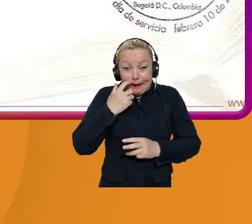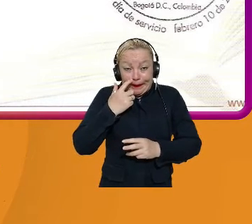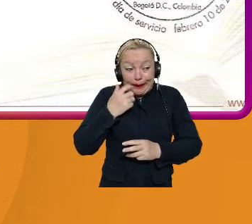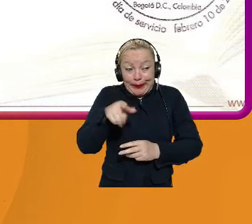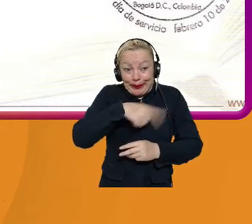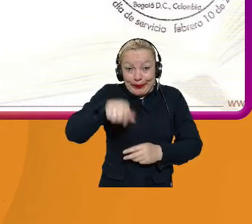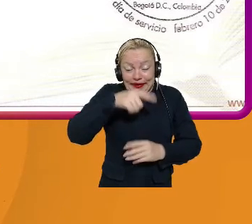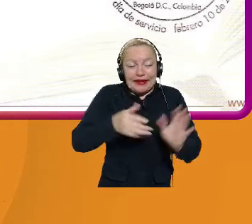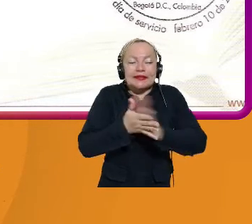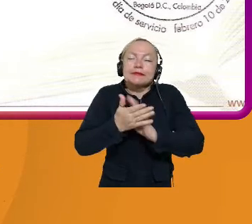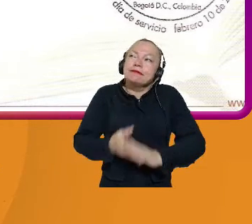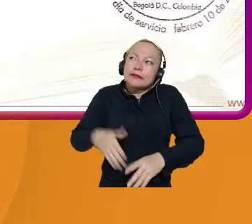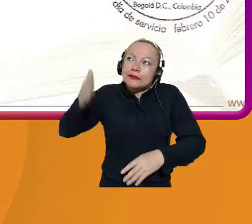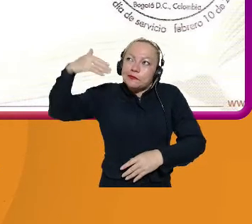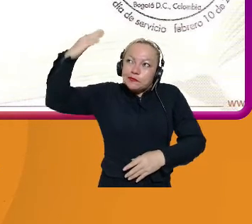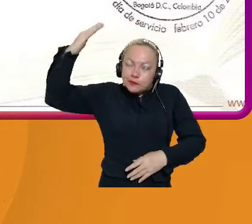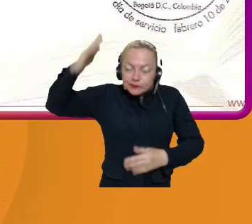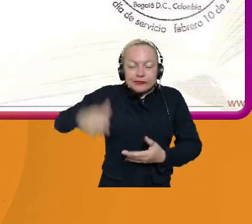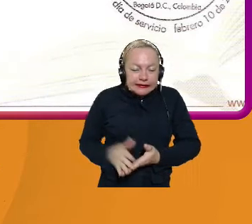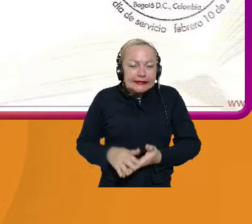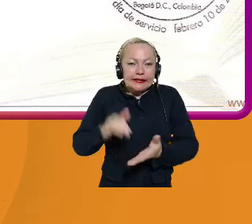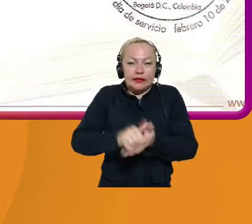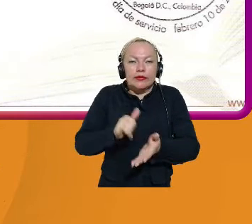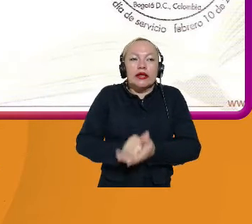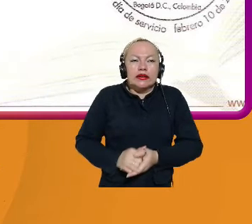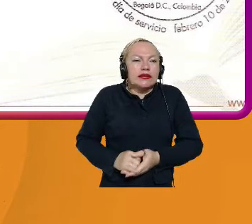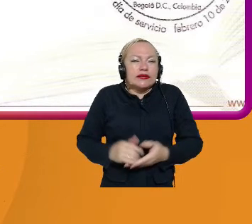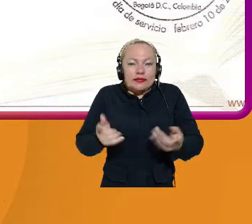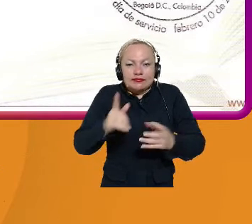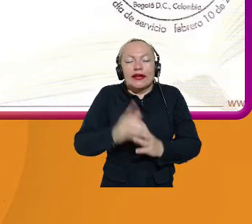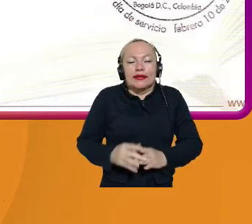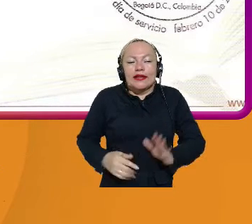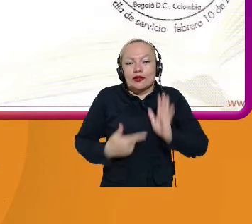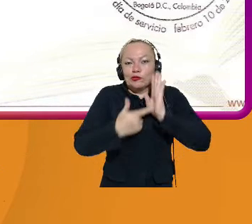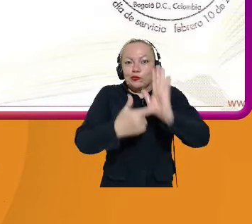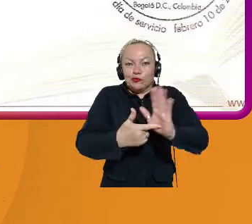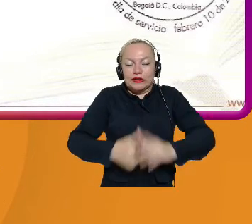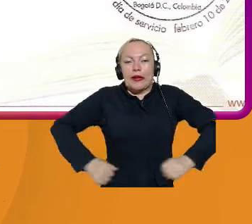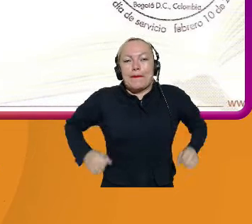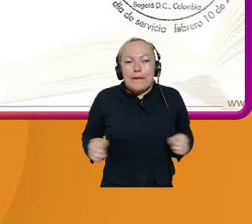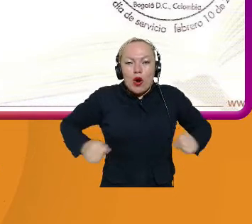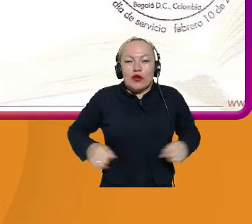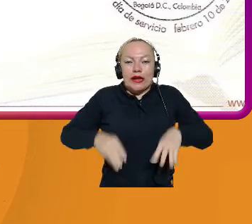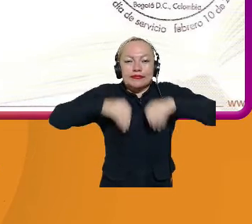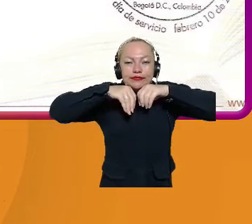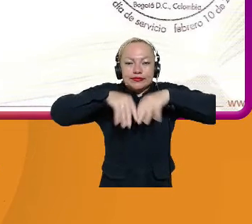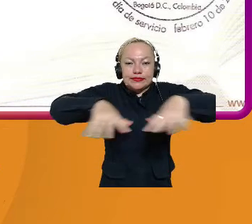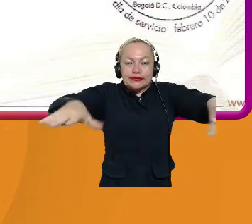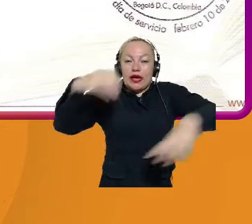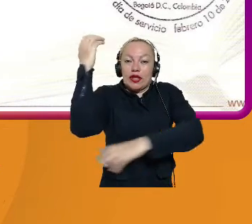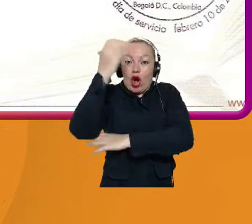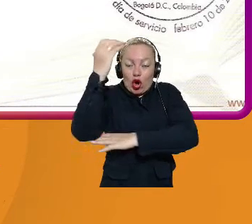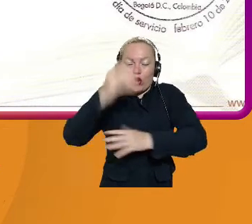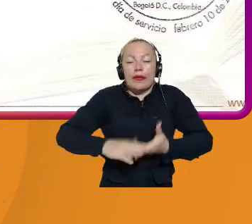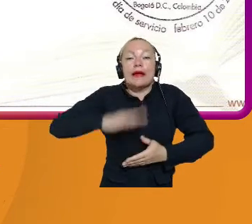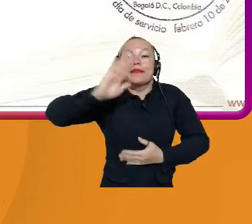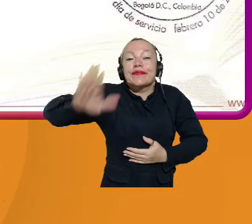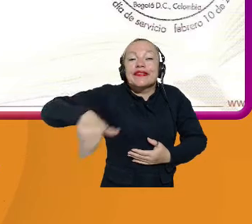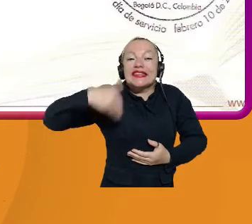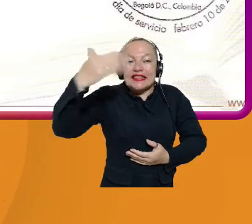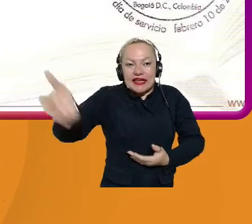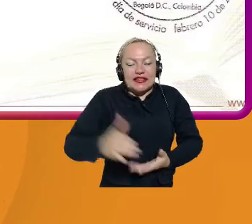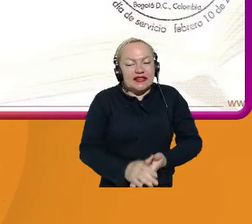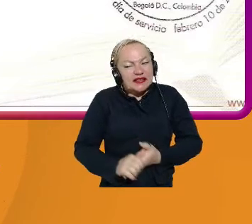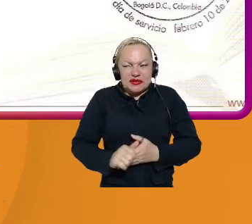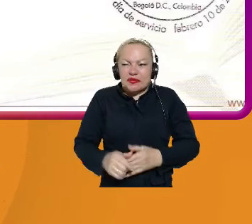Era una de las emisoras más, emisoras insignia de la ciudad de Bogotá y emitían para toda Colombia. Sí. Pero luego decidieron, además